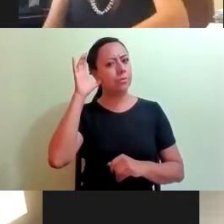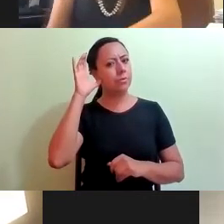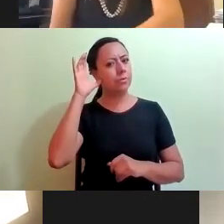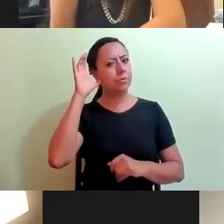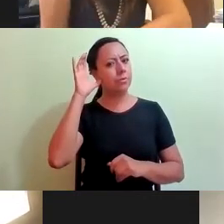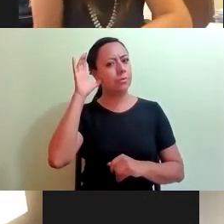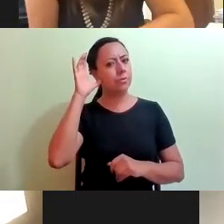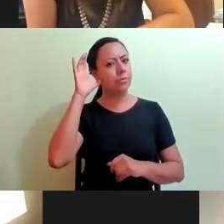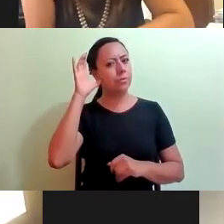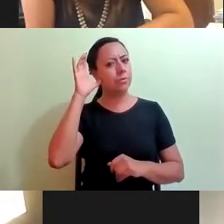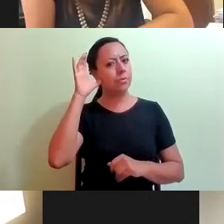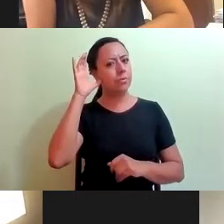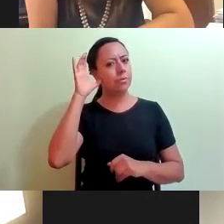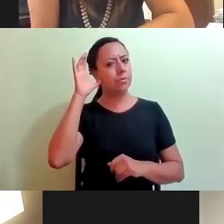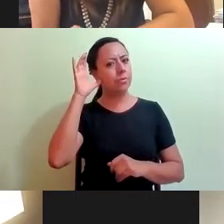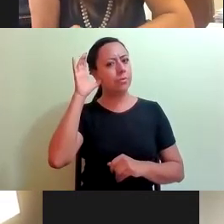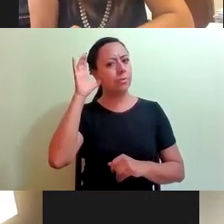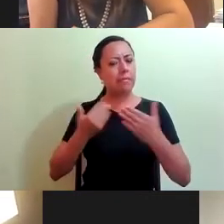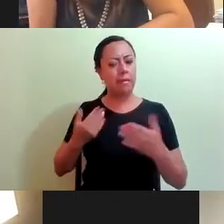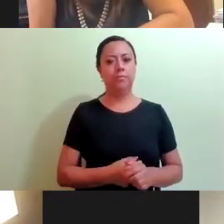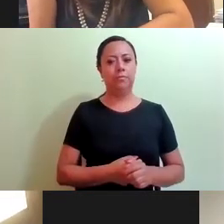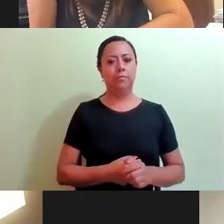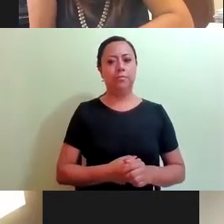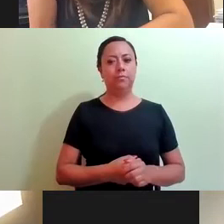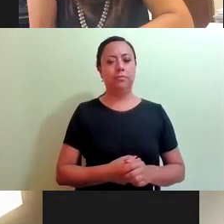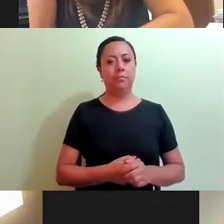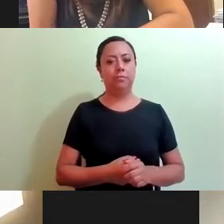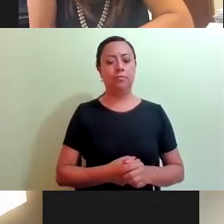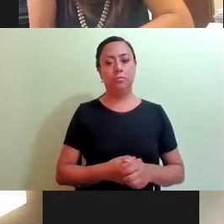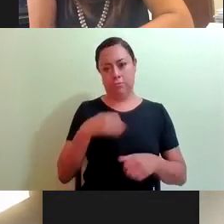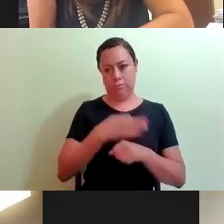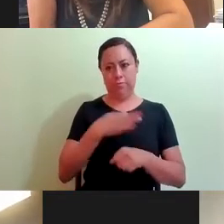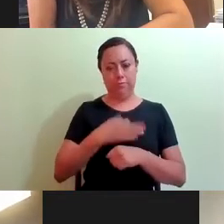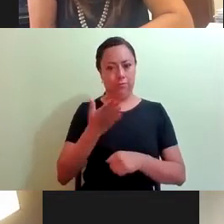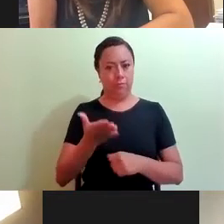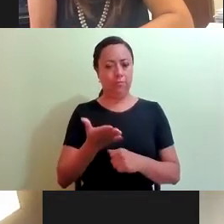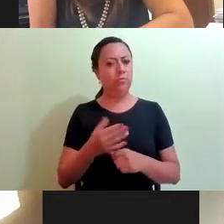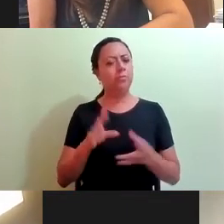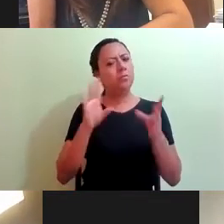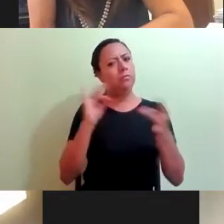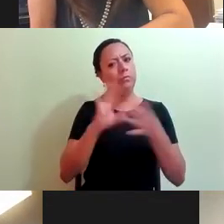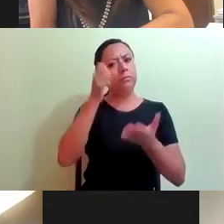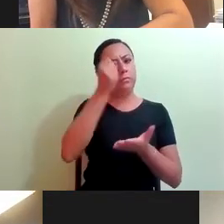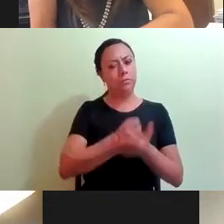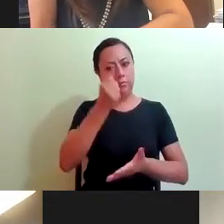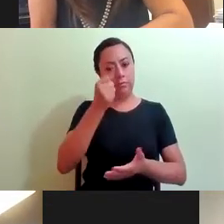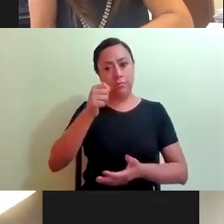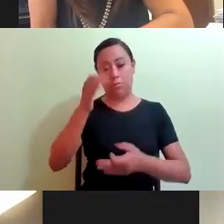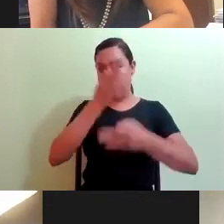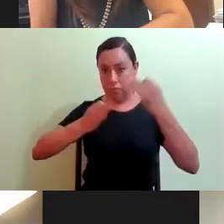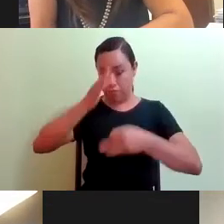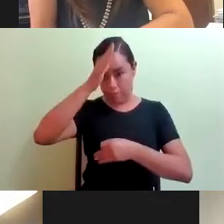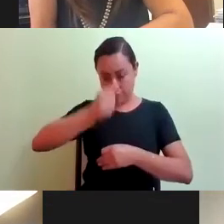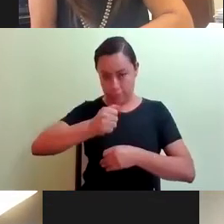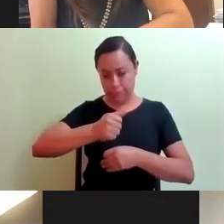la secretaria que tiene, que en este momento está fungiendo como tal, en donde se decía, se aprueba por unanimidad el